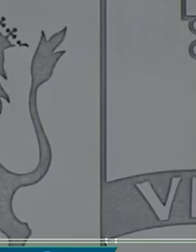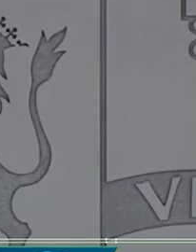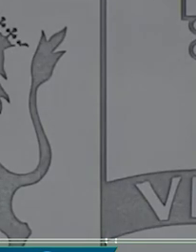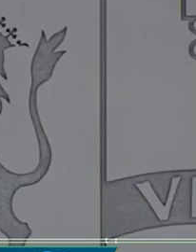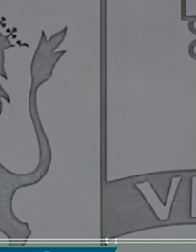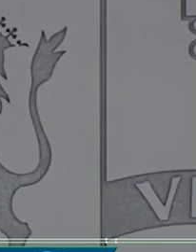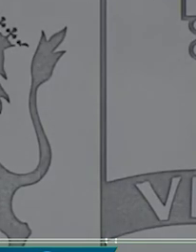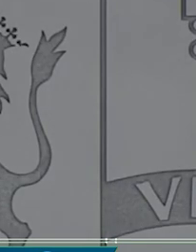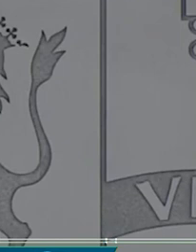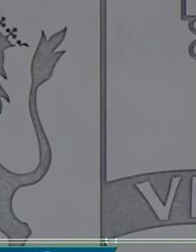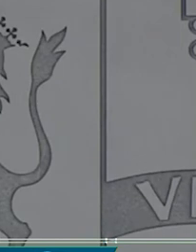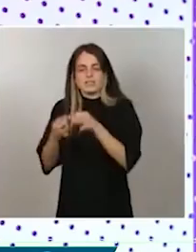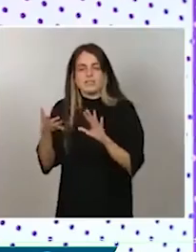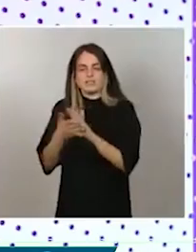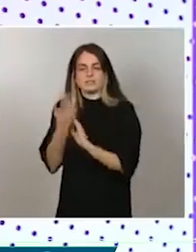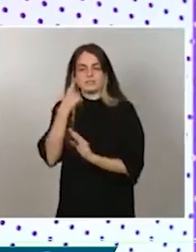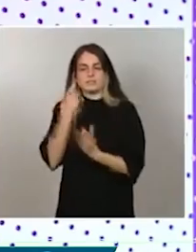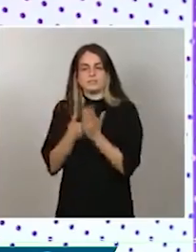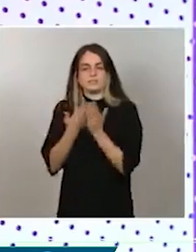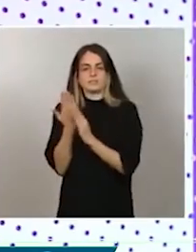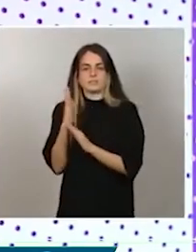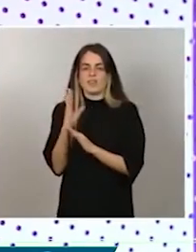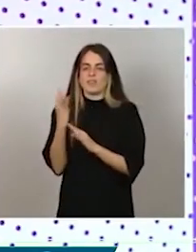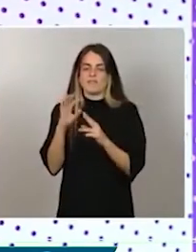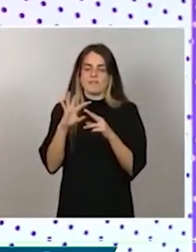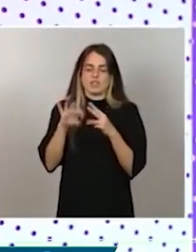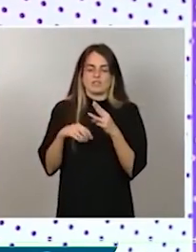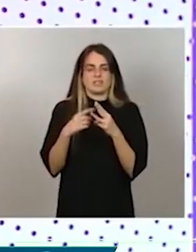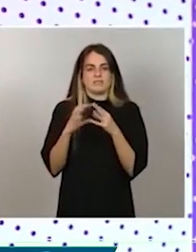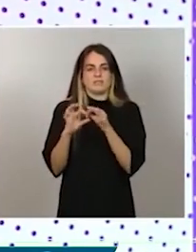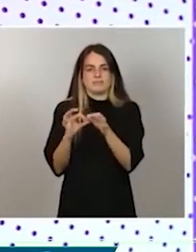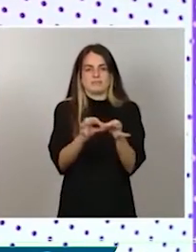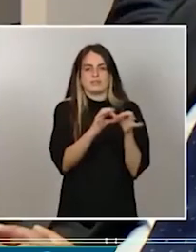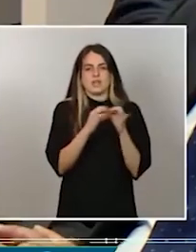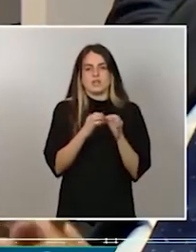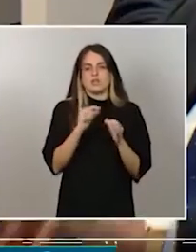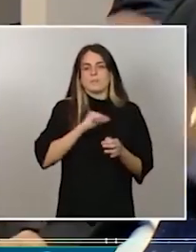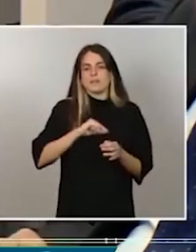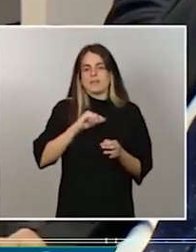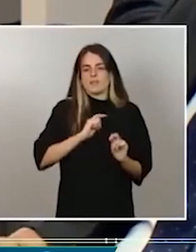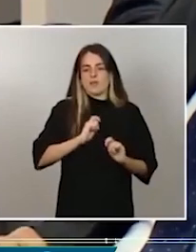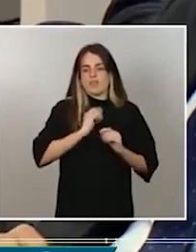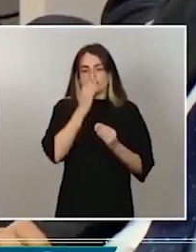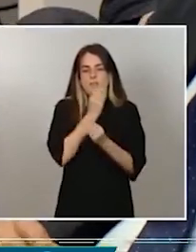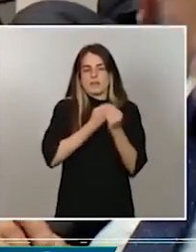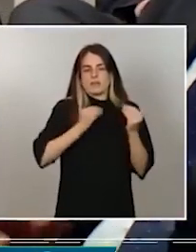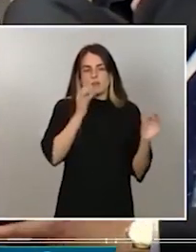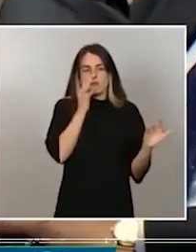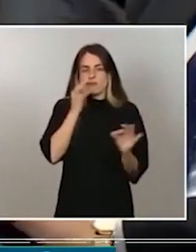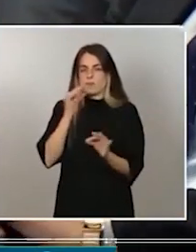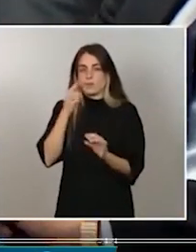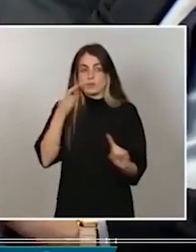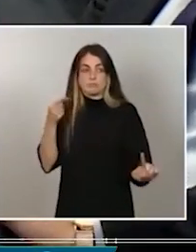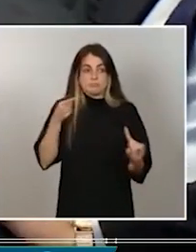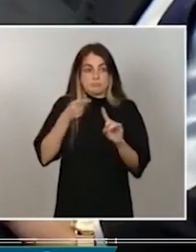claro que Europa no va a permitir que pasen estas cosas, pero aquí están pasando. Y claro, Europa hay un momento que puede